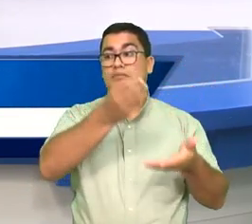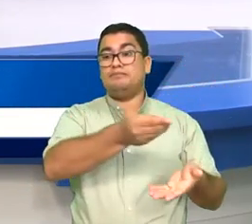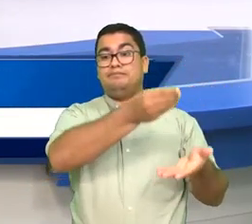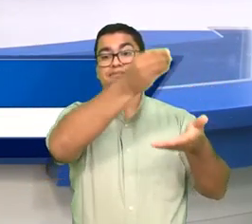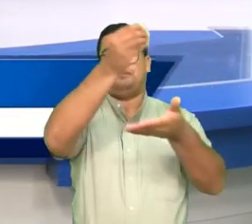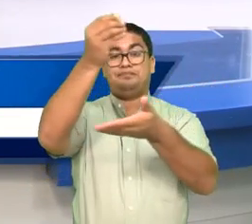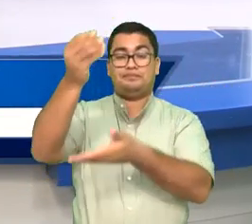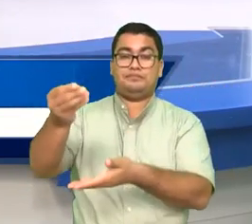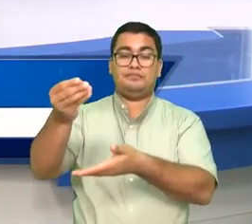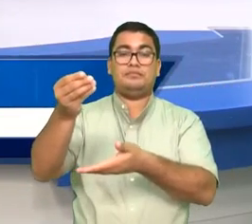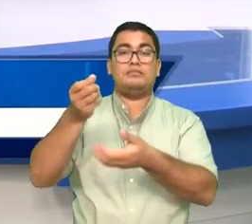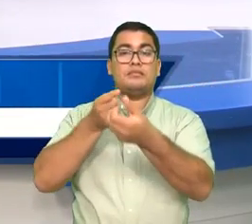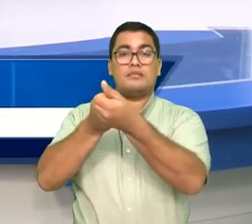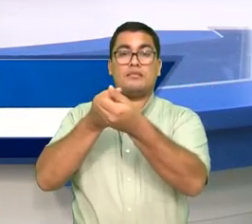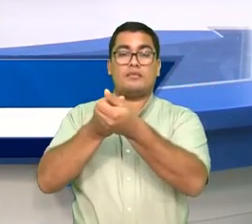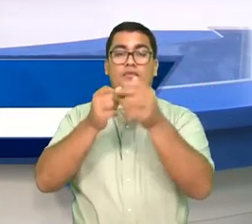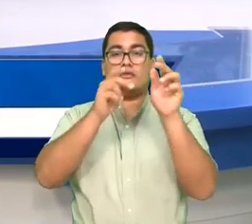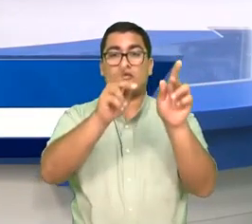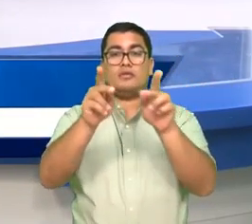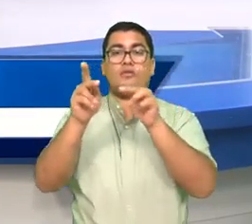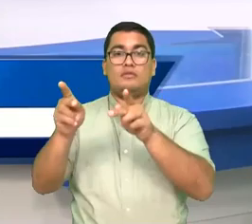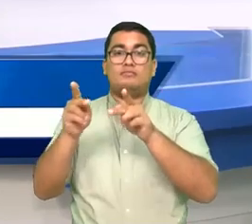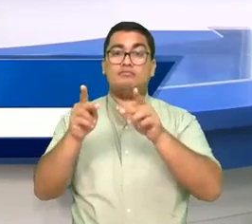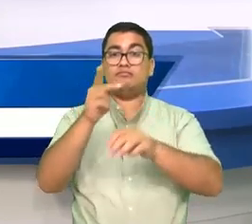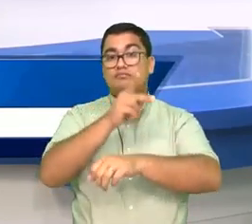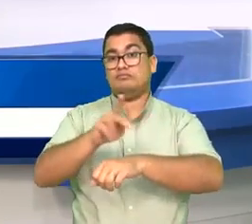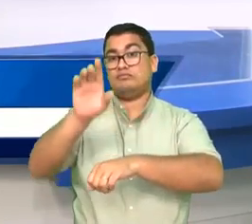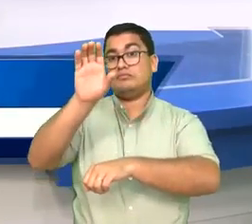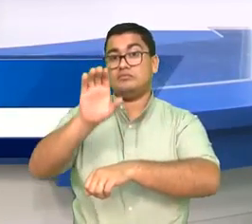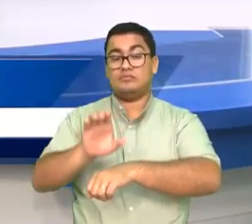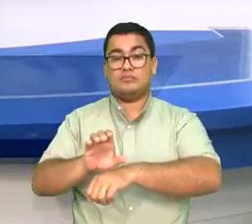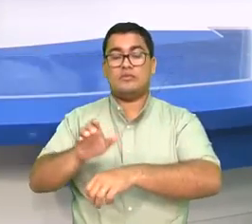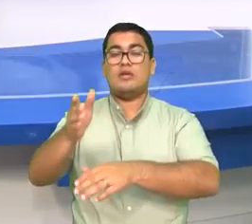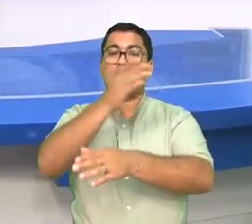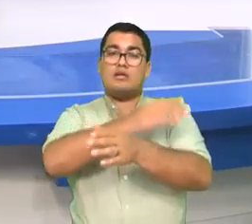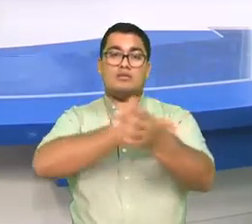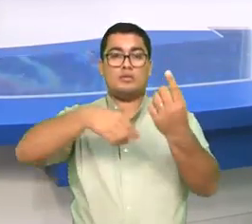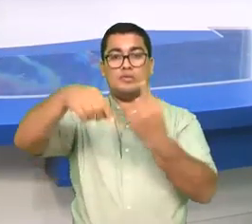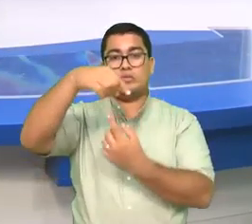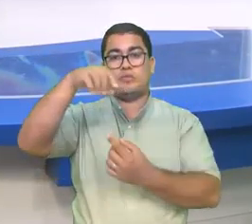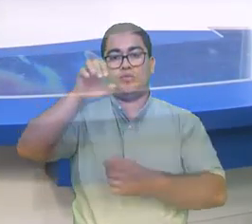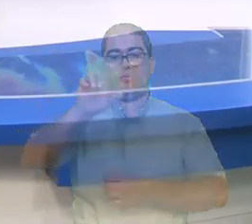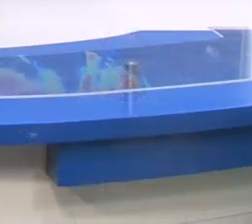que realizan en apoyo a la población que sufre los estragos del huracán Eta.